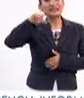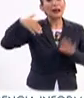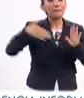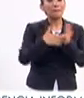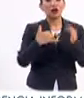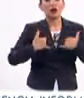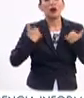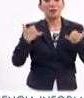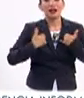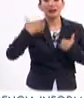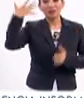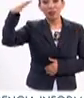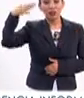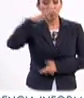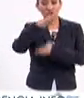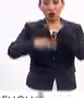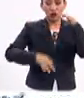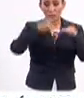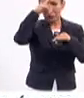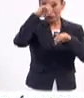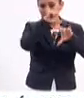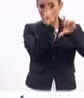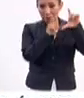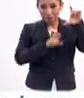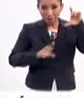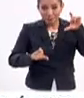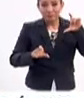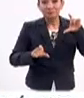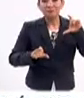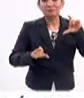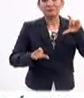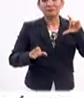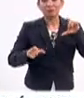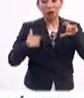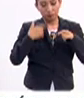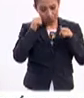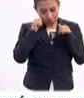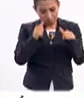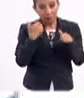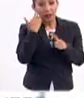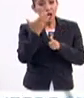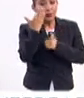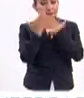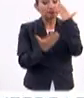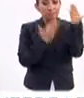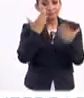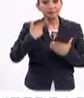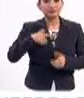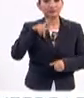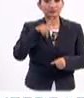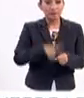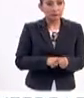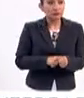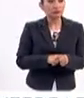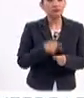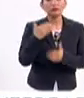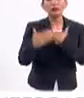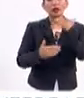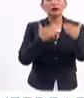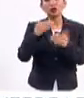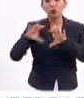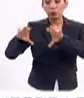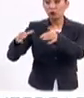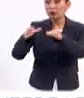60,000 jóvenes y adultos en todo nuestro país que están comprometidos con su desarrollo personal, con el desarrollo de